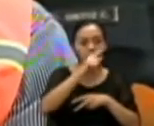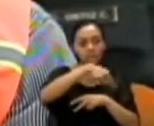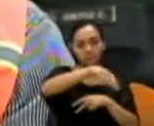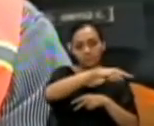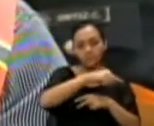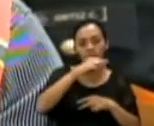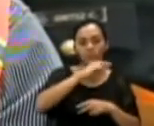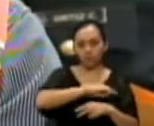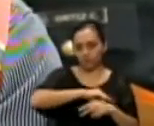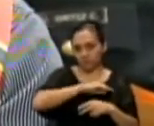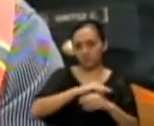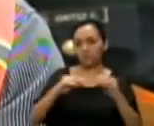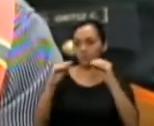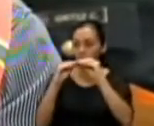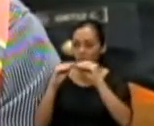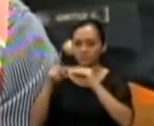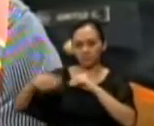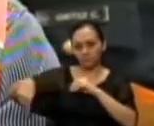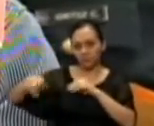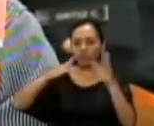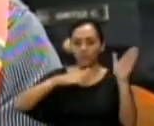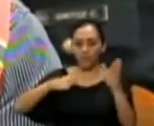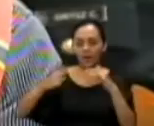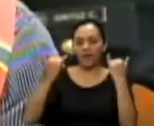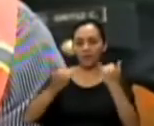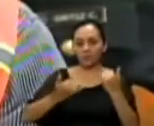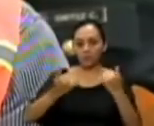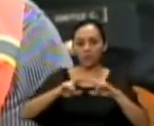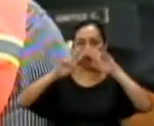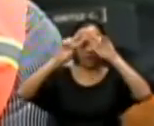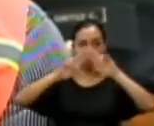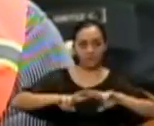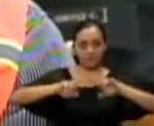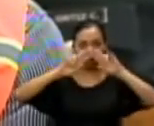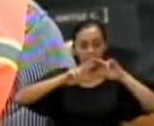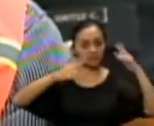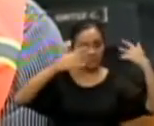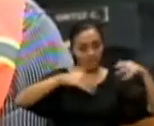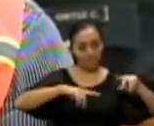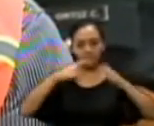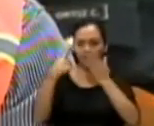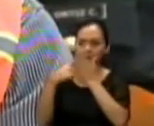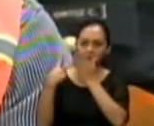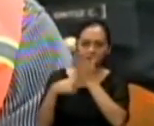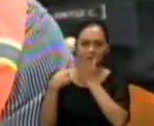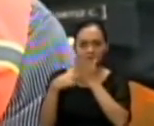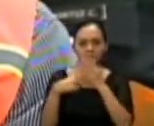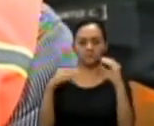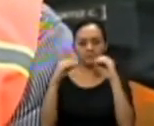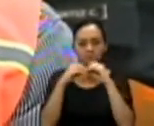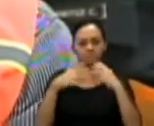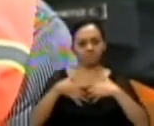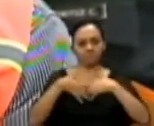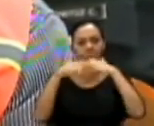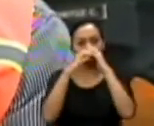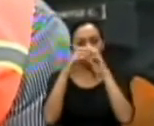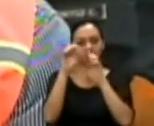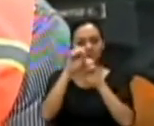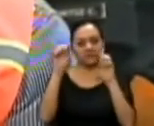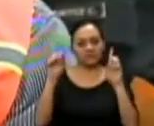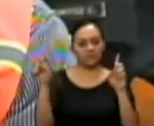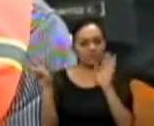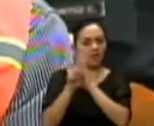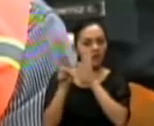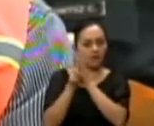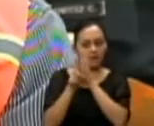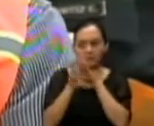de los gobiernos autónomos para que sus planes sean actualizados y revisados y estamos analizando también potenciar los sistemas de alerta temprana